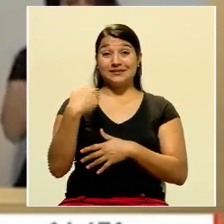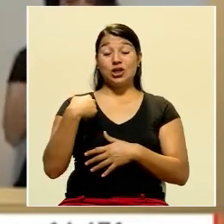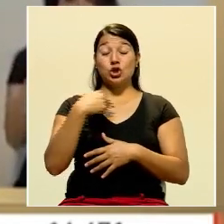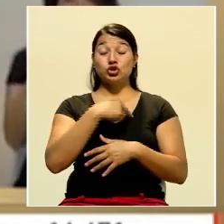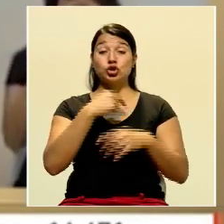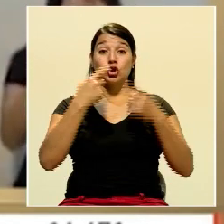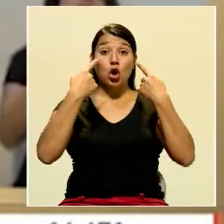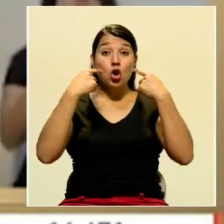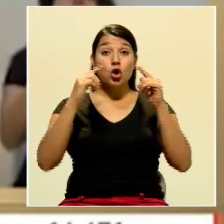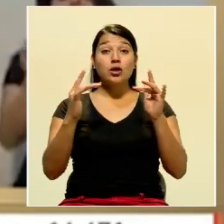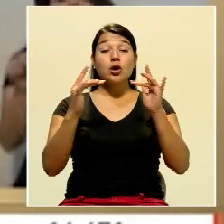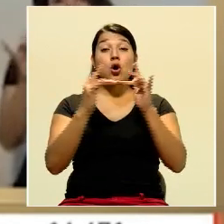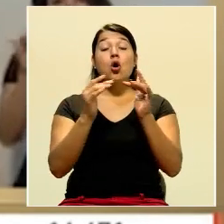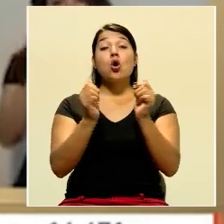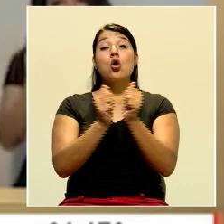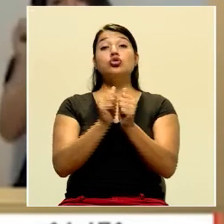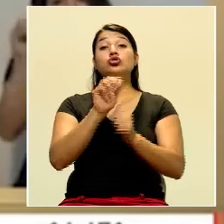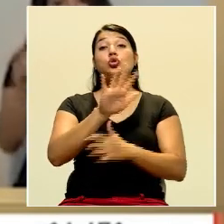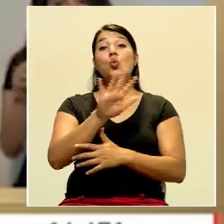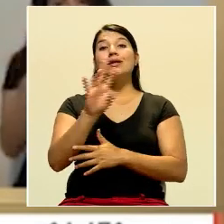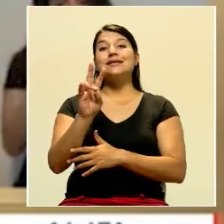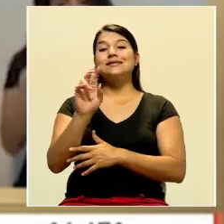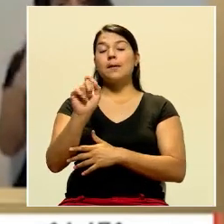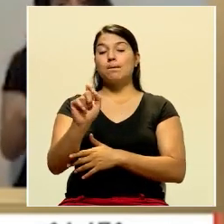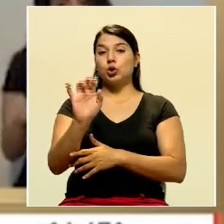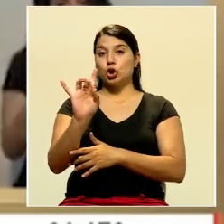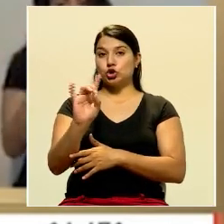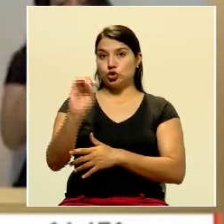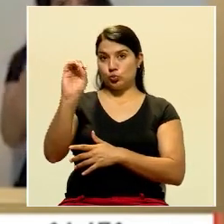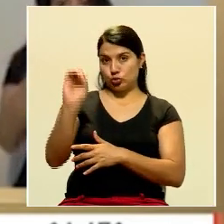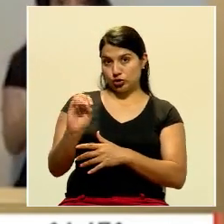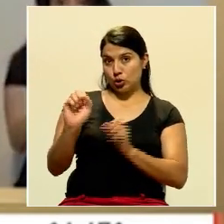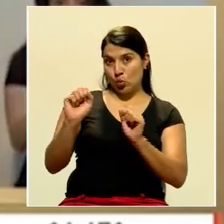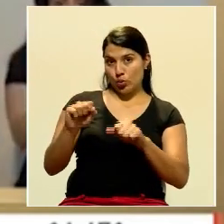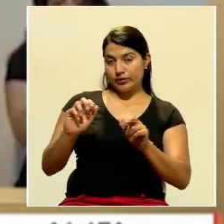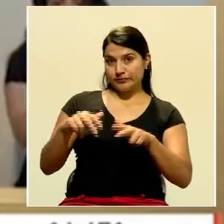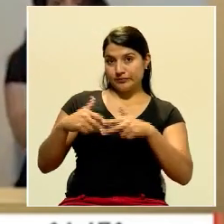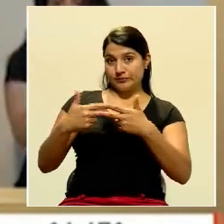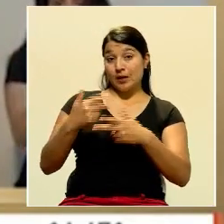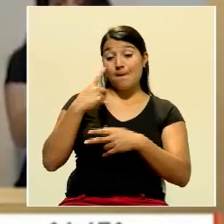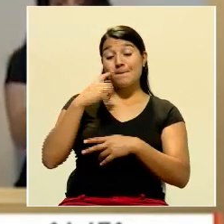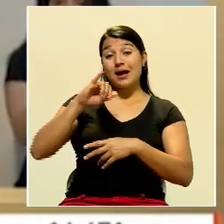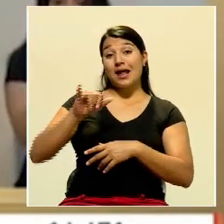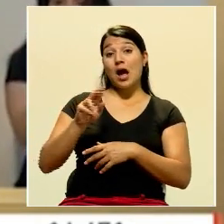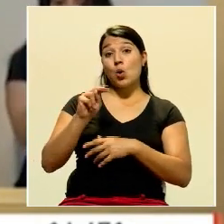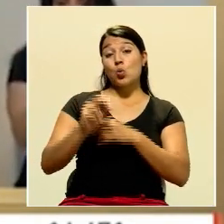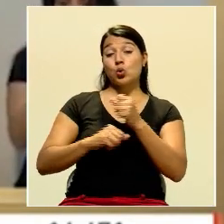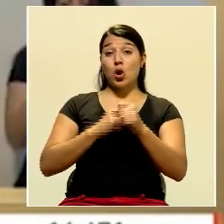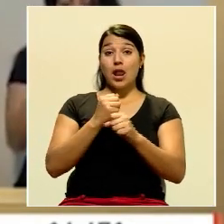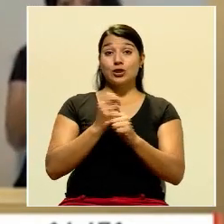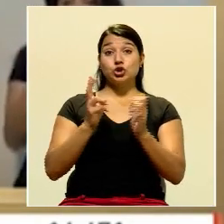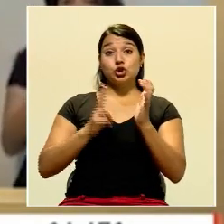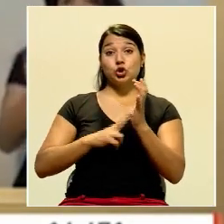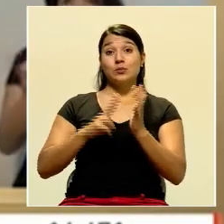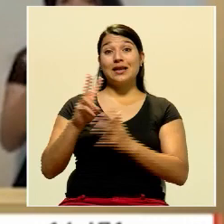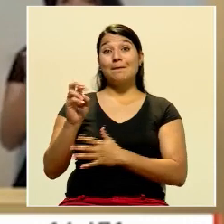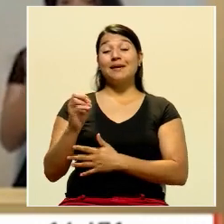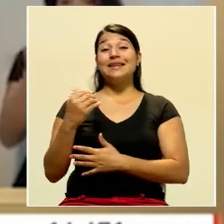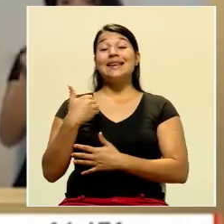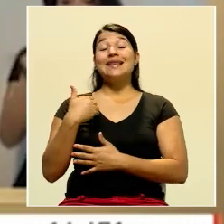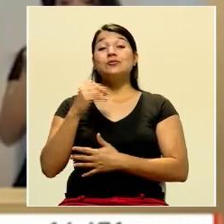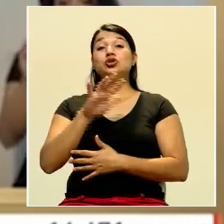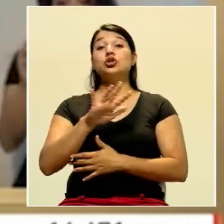del 57,8% de los estudiantes en esta plataforma y para junio del 2020 tenemos